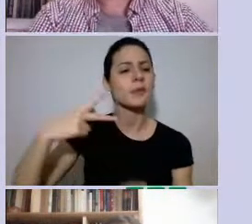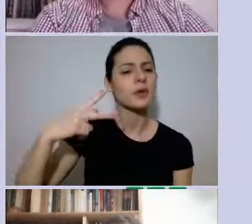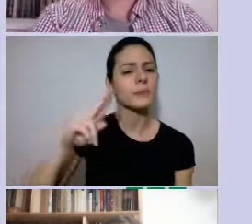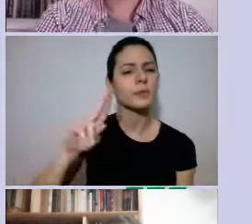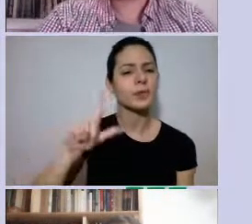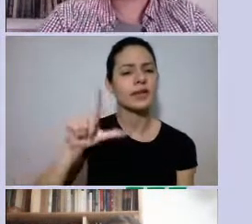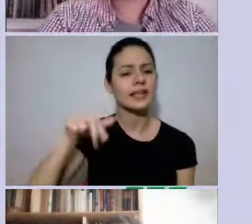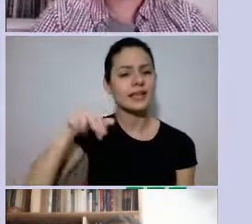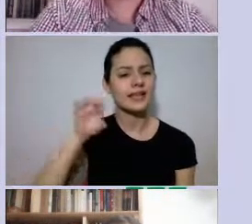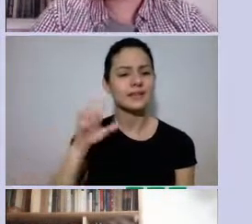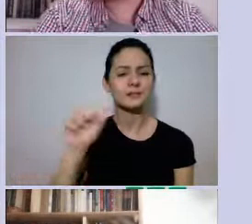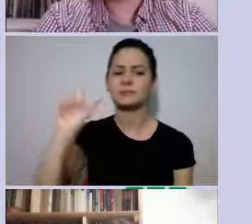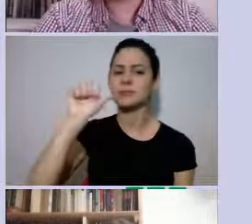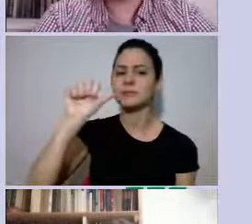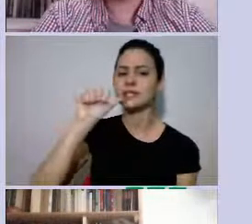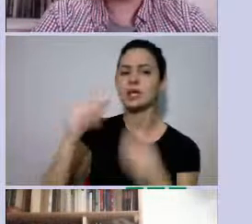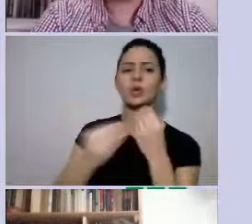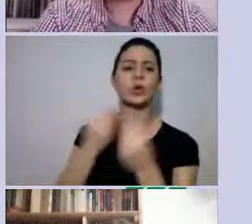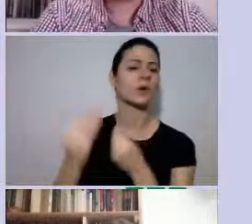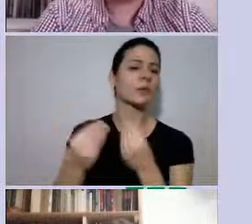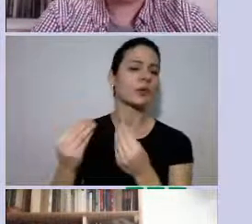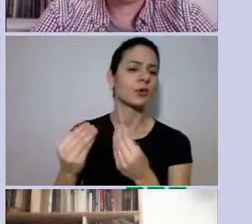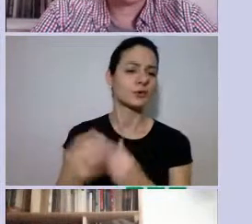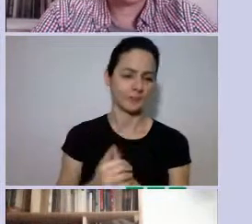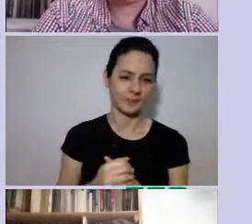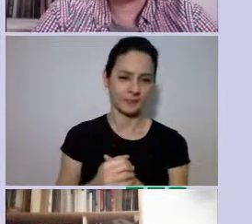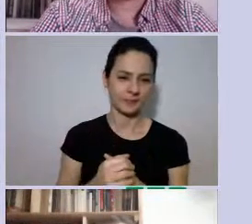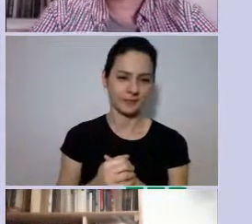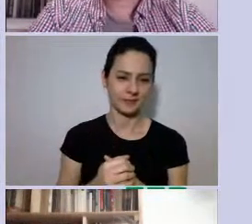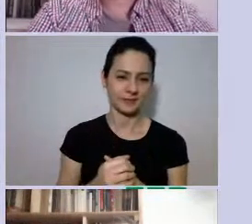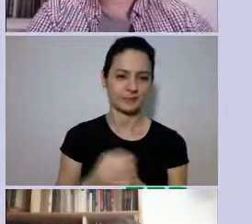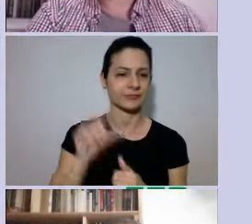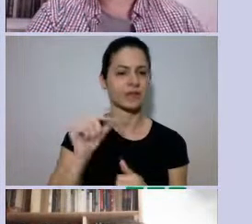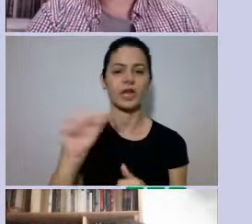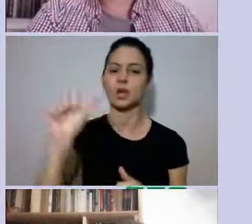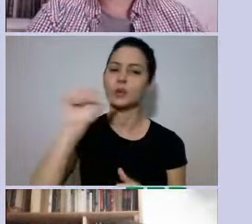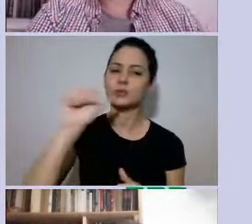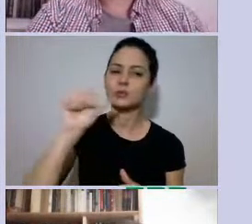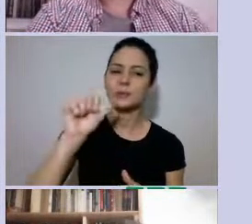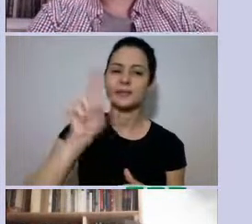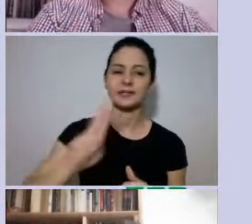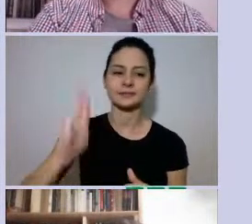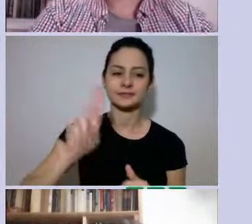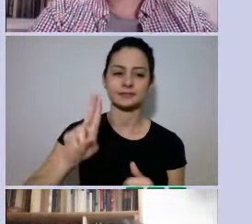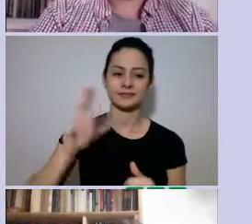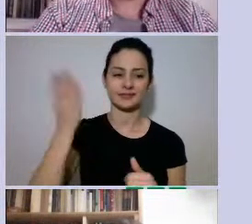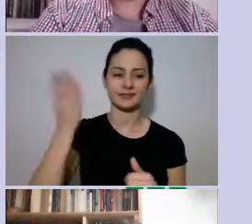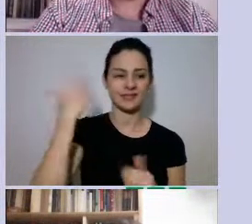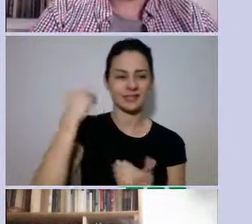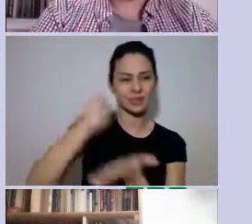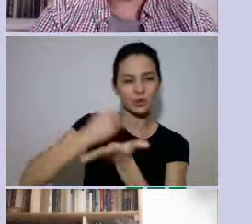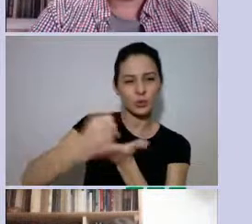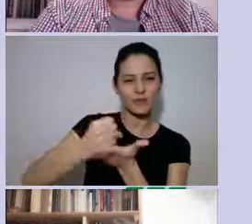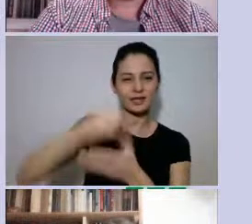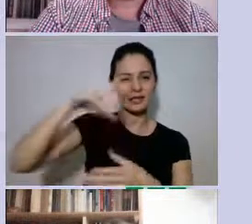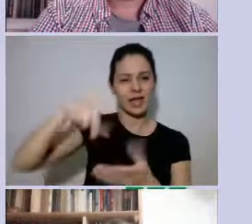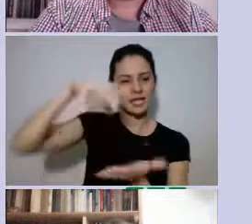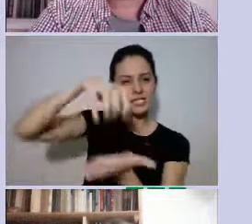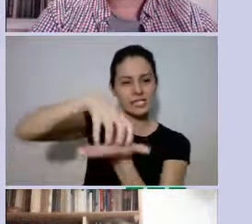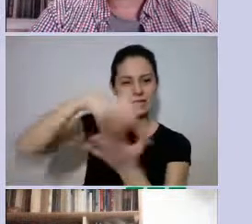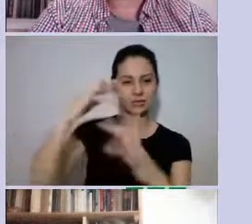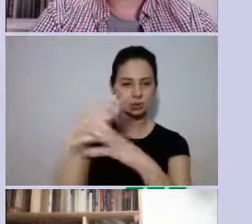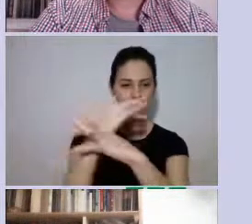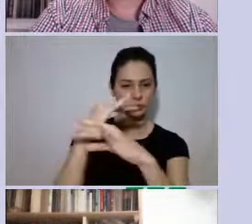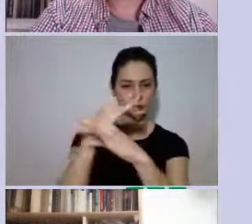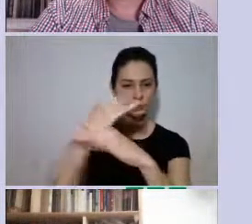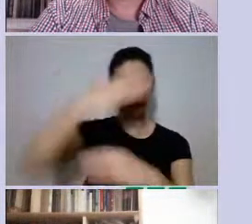¿En qué contextos? ¿No? ¿Quiénes lo consumían? Las fuentes documentales del centro de México insisten en